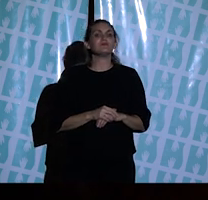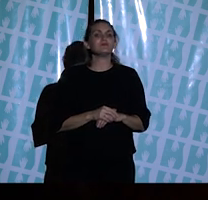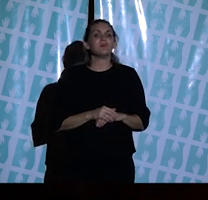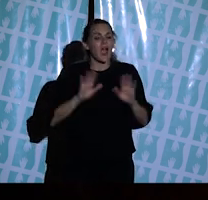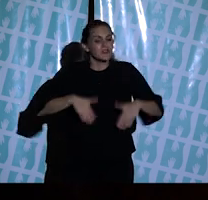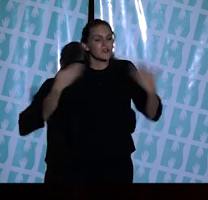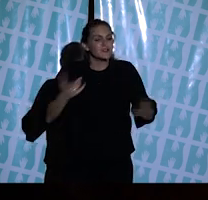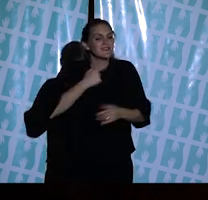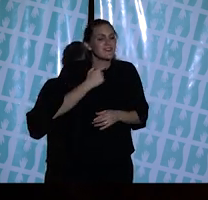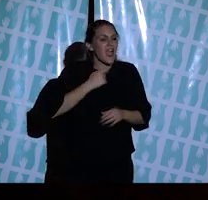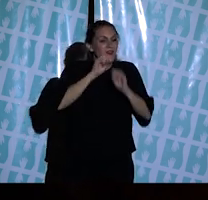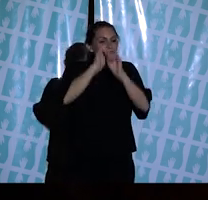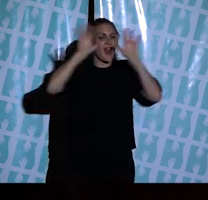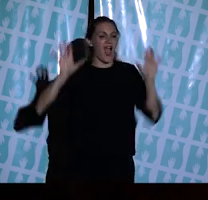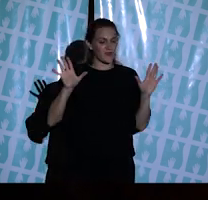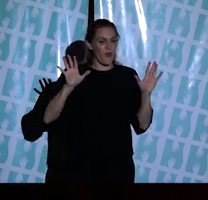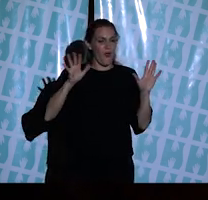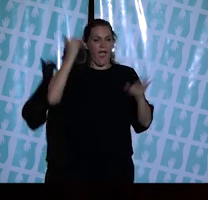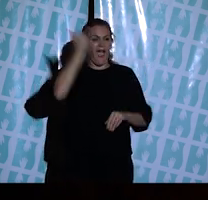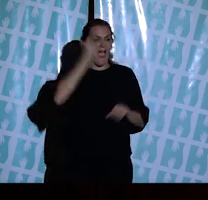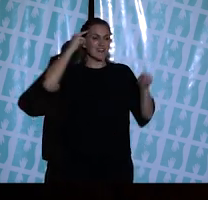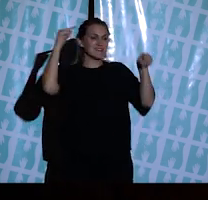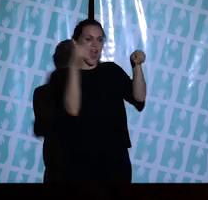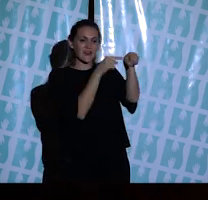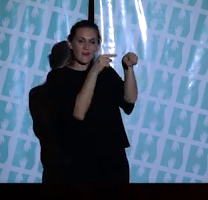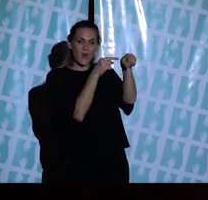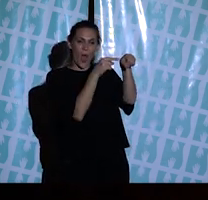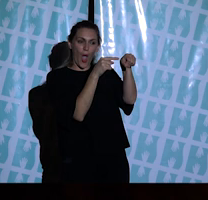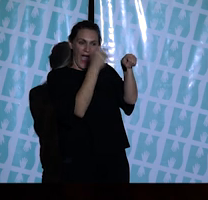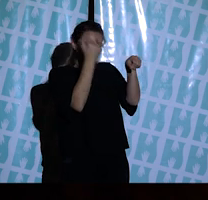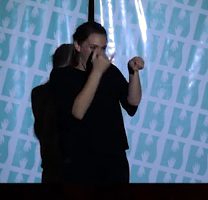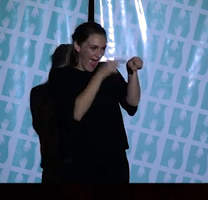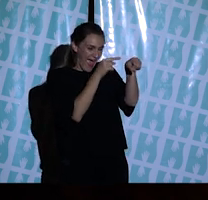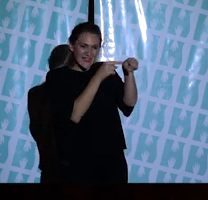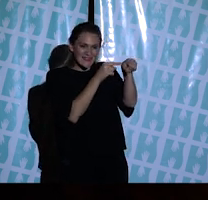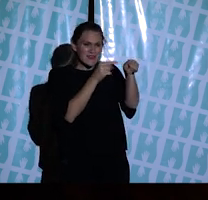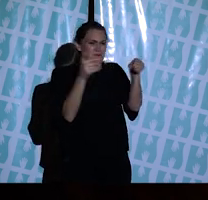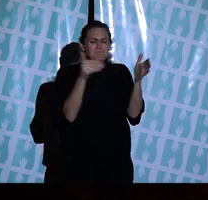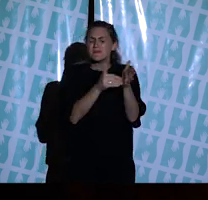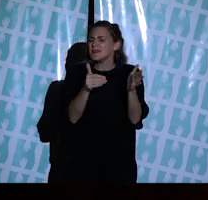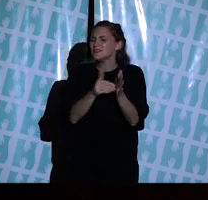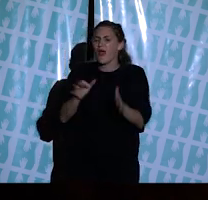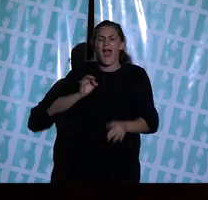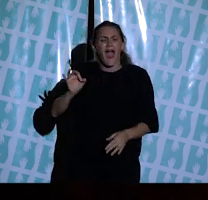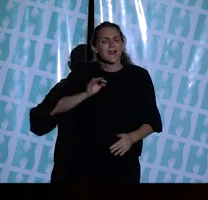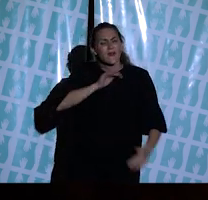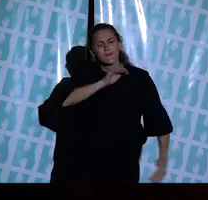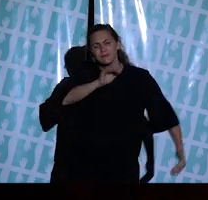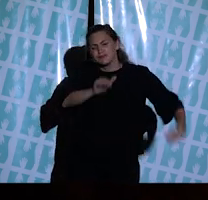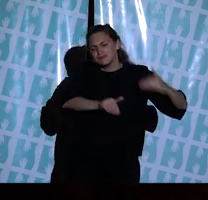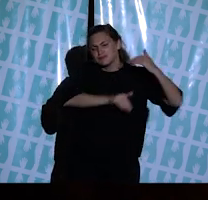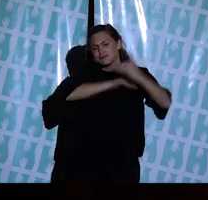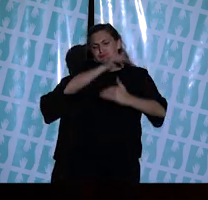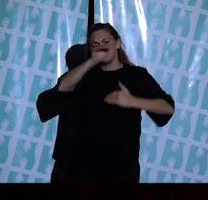bastante claro en esto. Tenemos un cerebro que ha evolucionado en muchos millones de años. Y ese